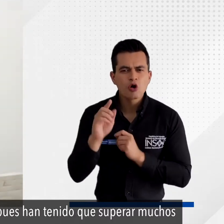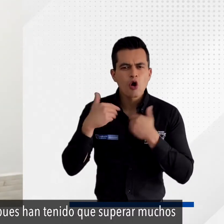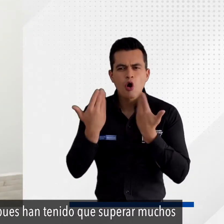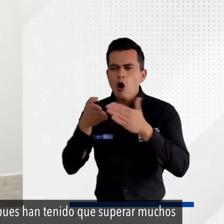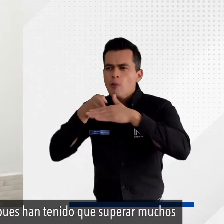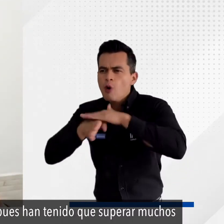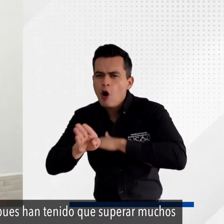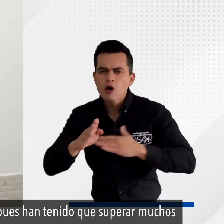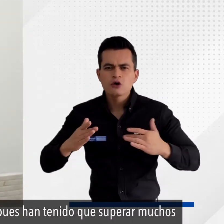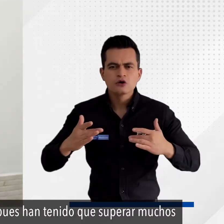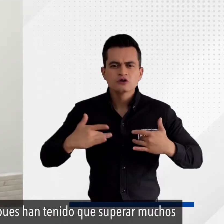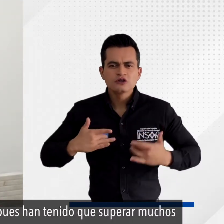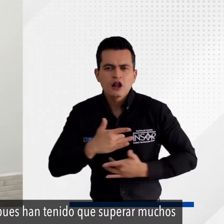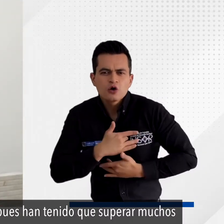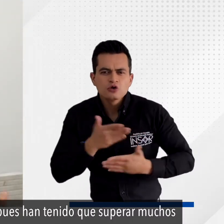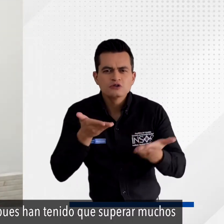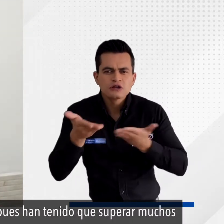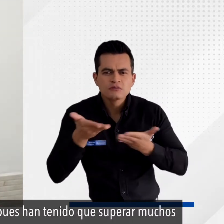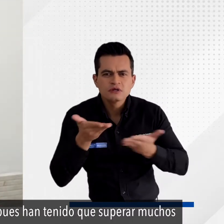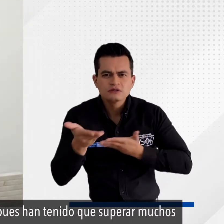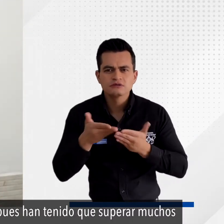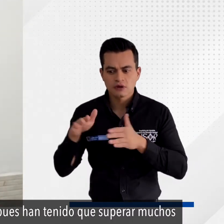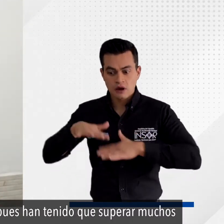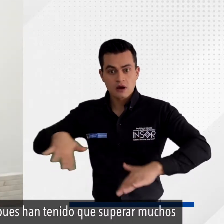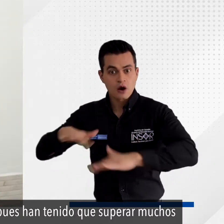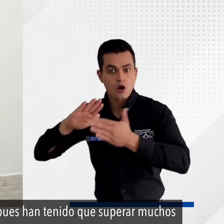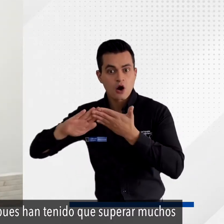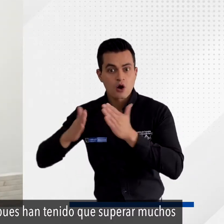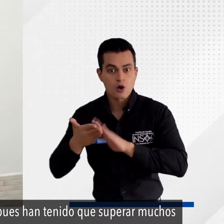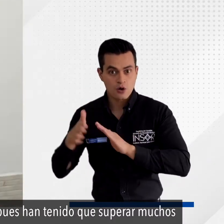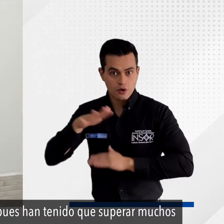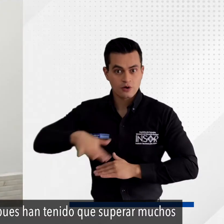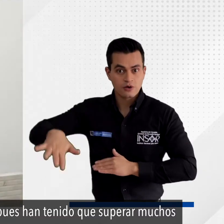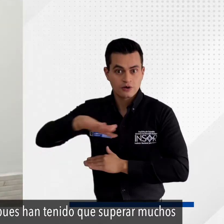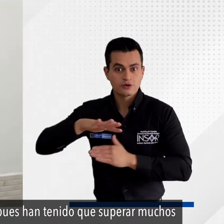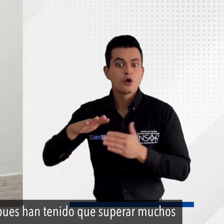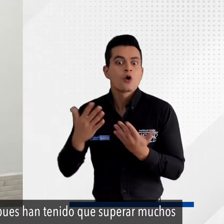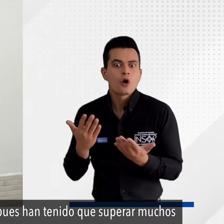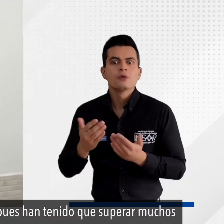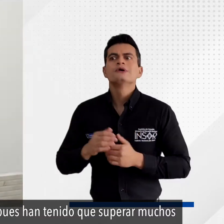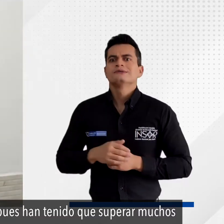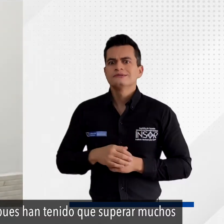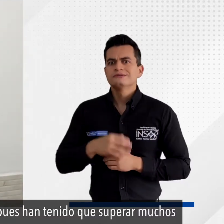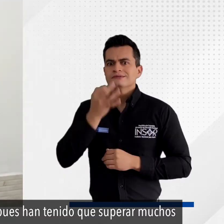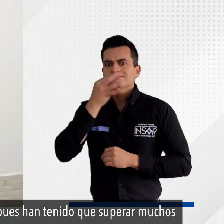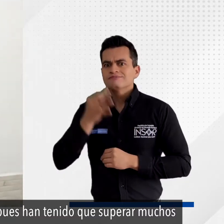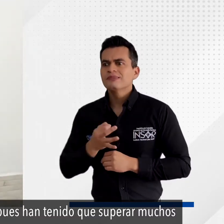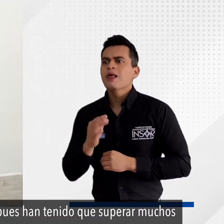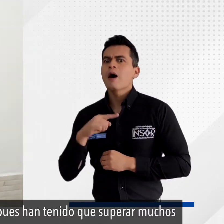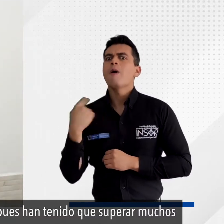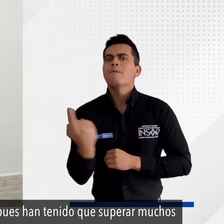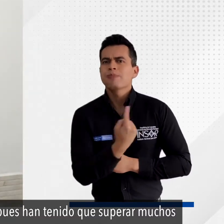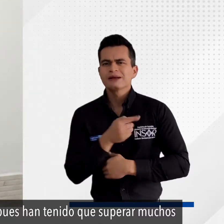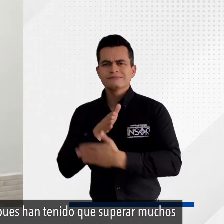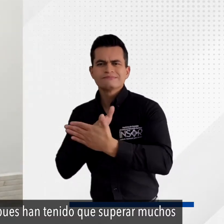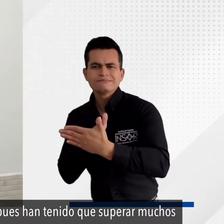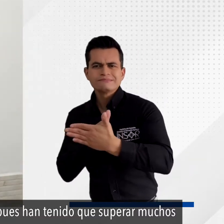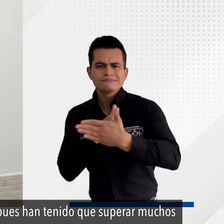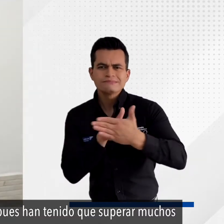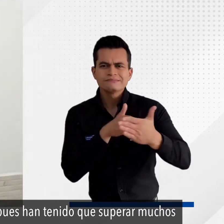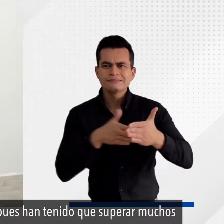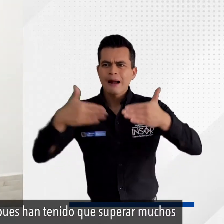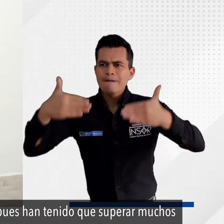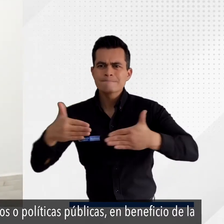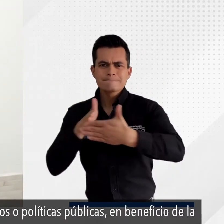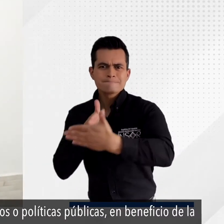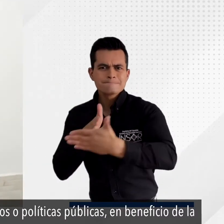servicios de salud, por ejemplo, que toda la comunidad, pues han tenido que superar muchos obstáculos y se encuentran con